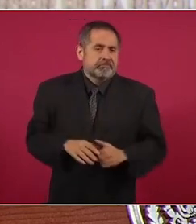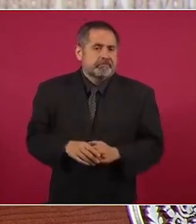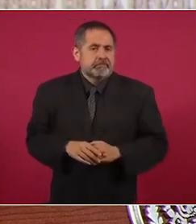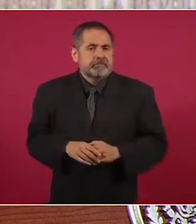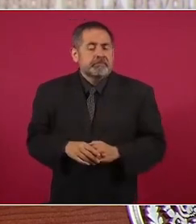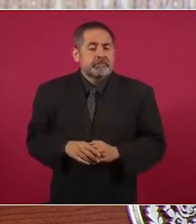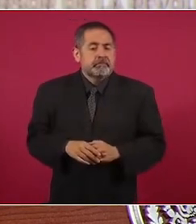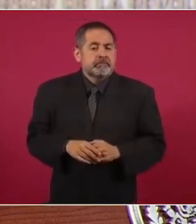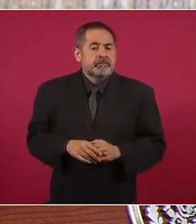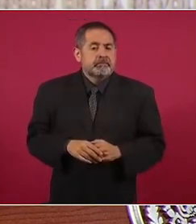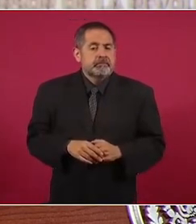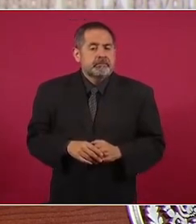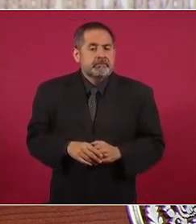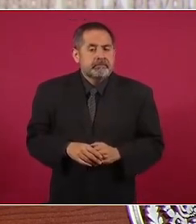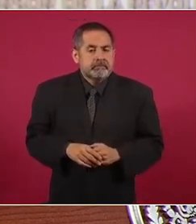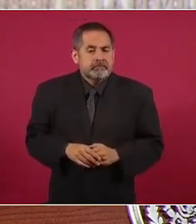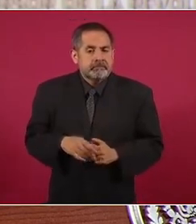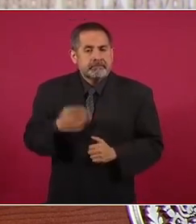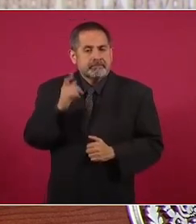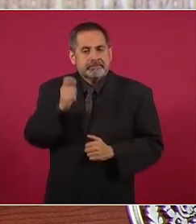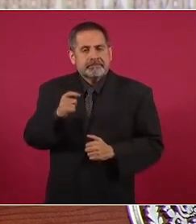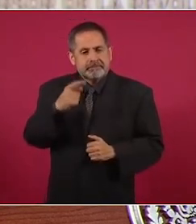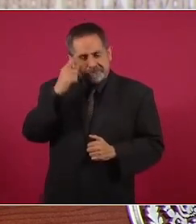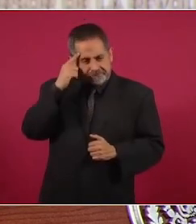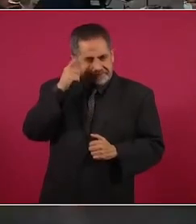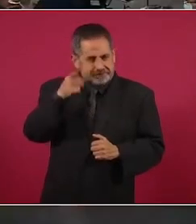Y eso implica